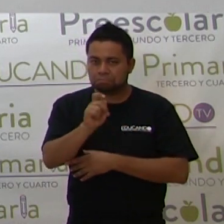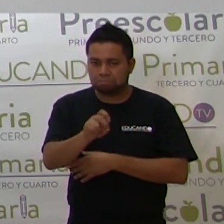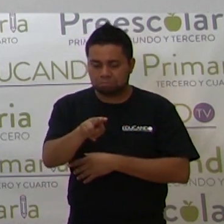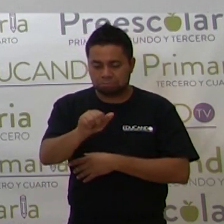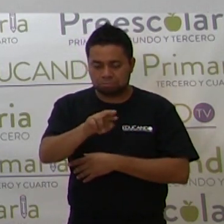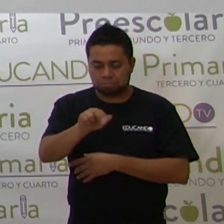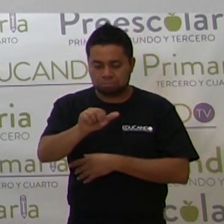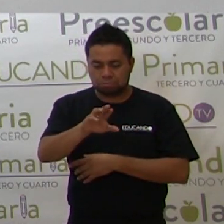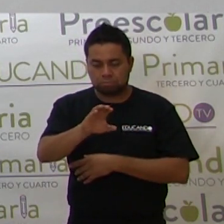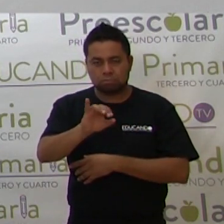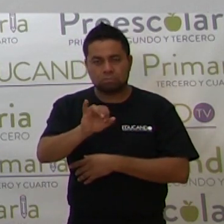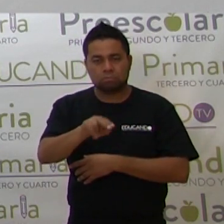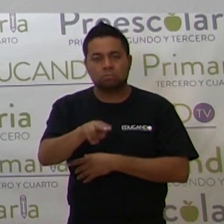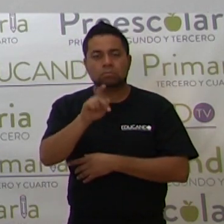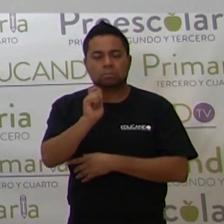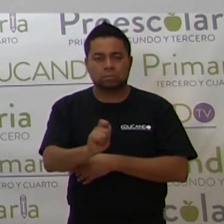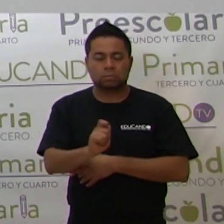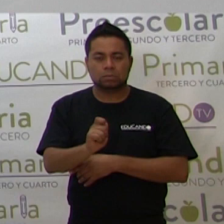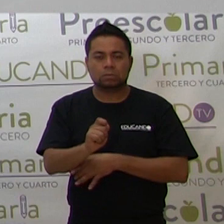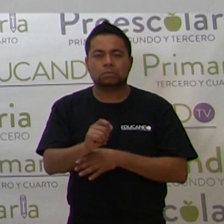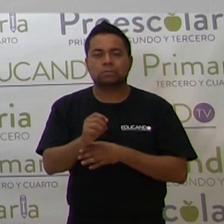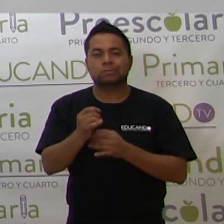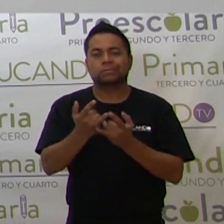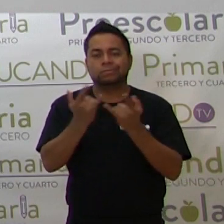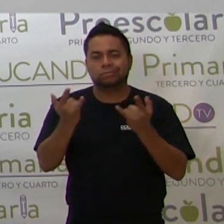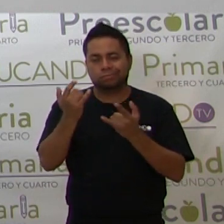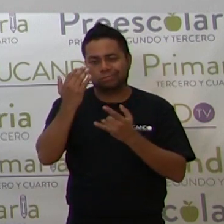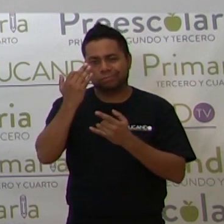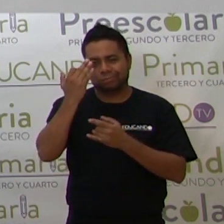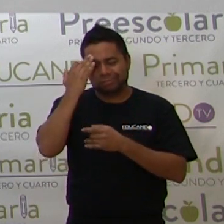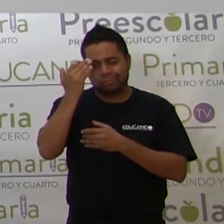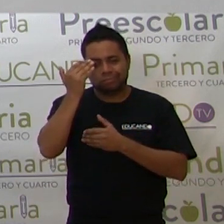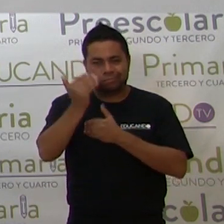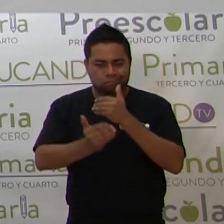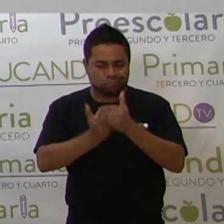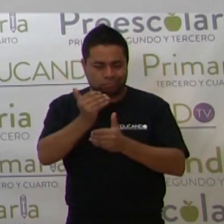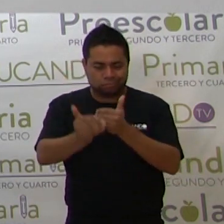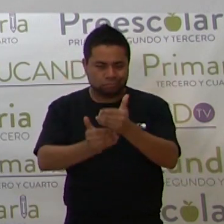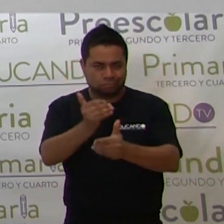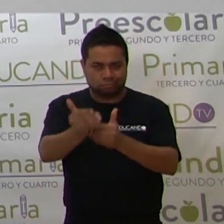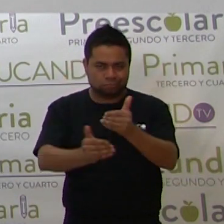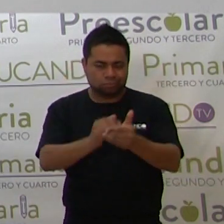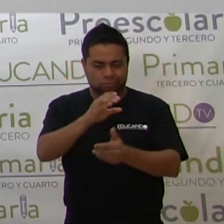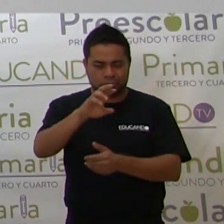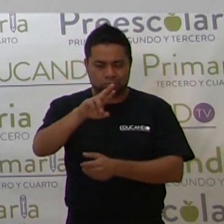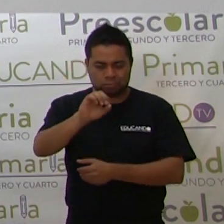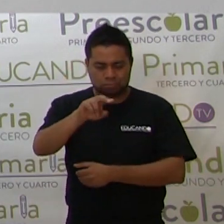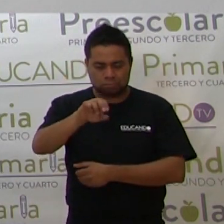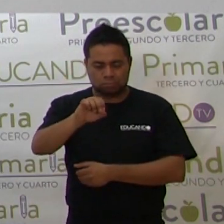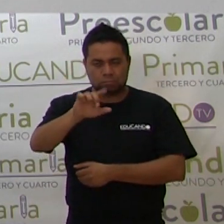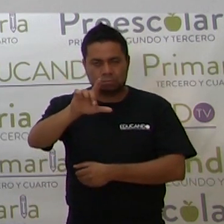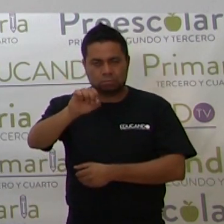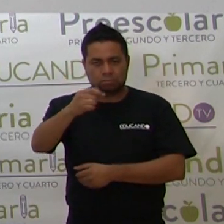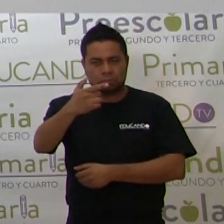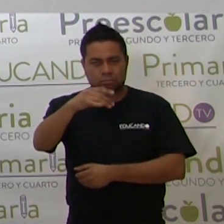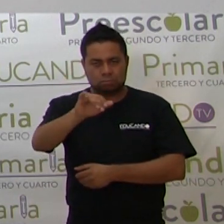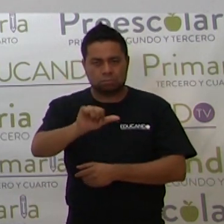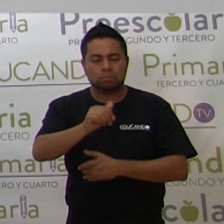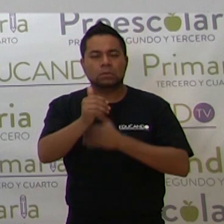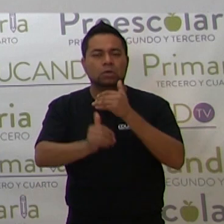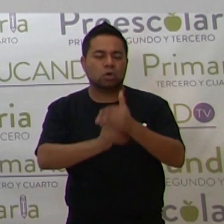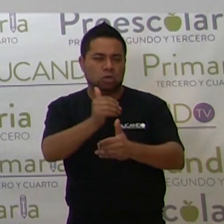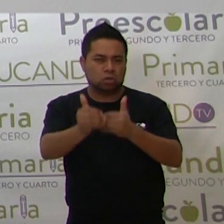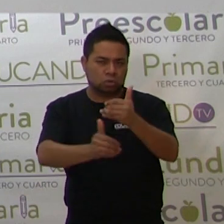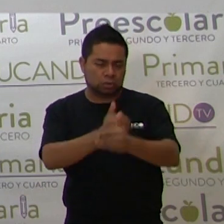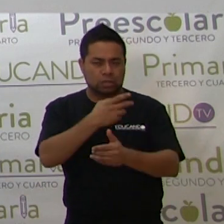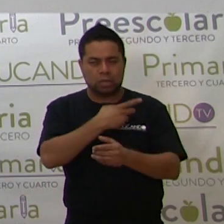es una cronología de hechos, ¿bien? Recuerden esta parte, debe de llevar